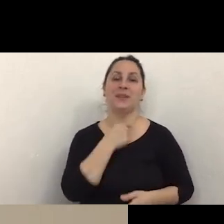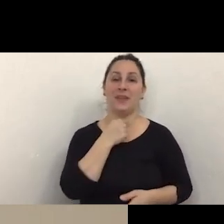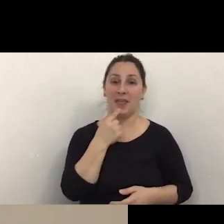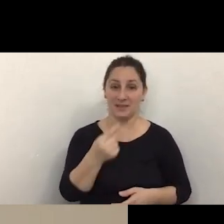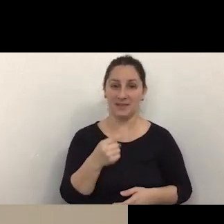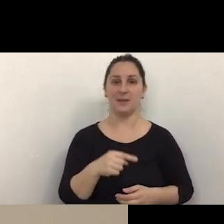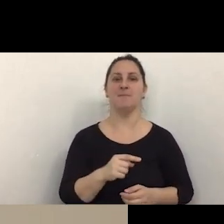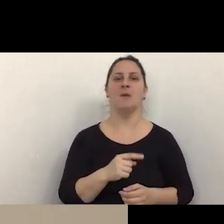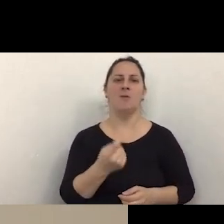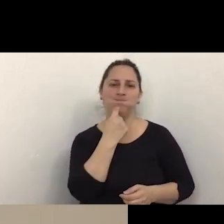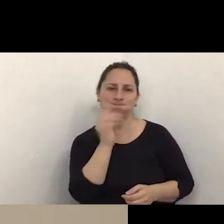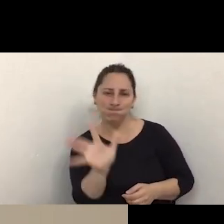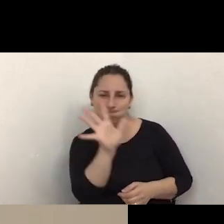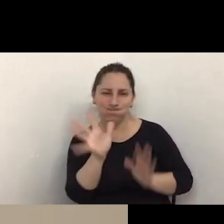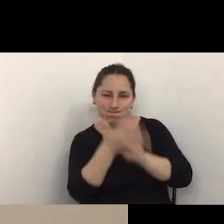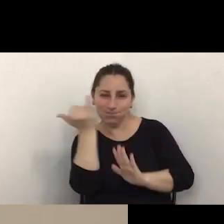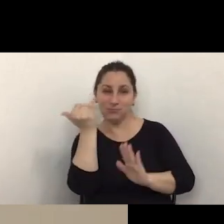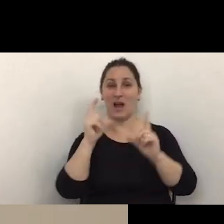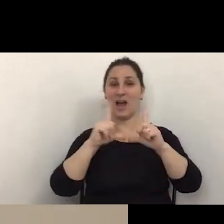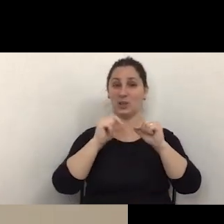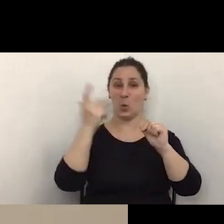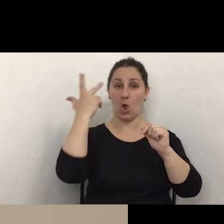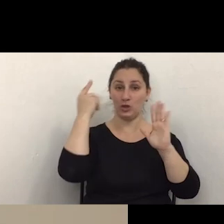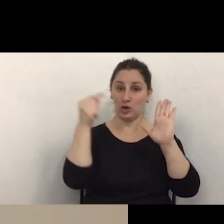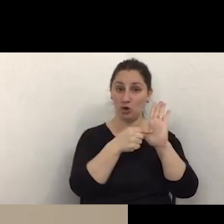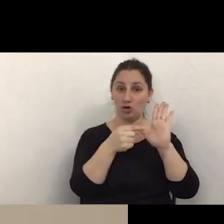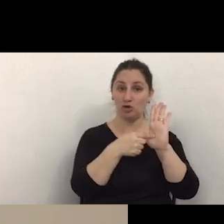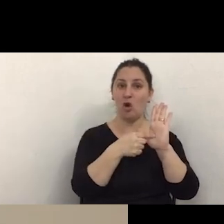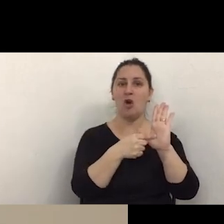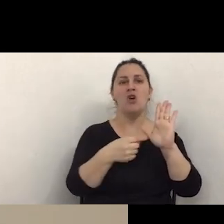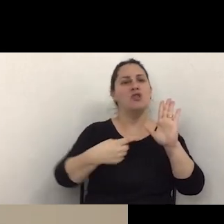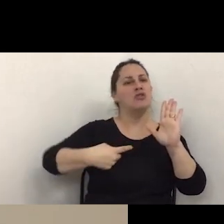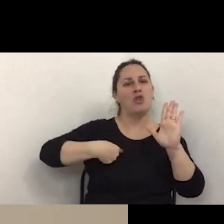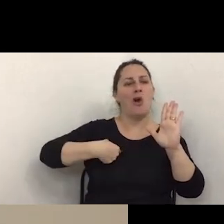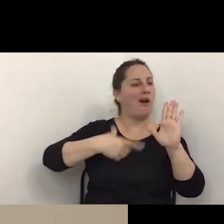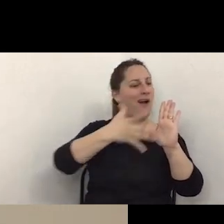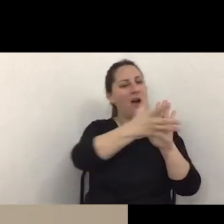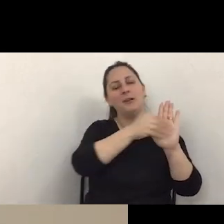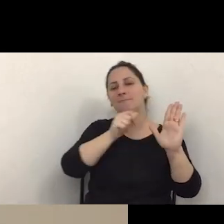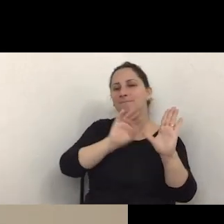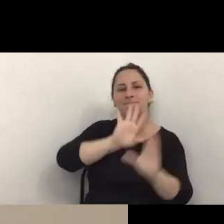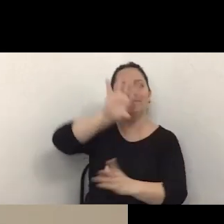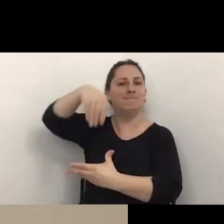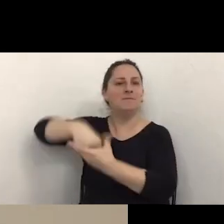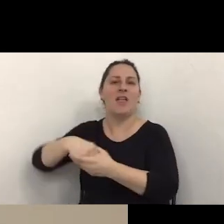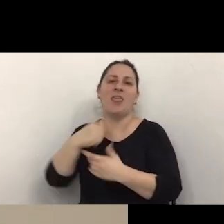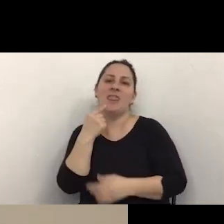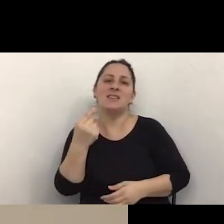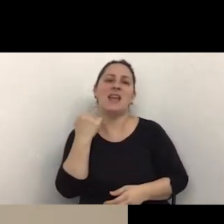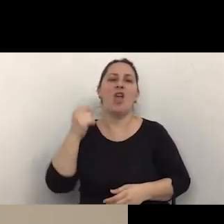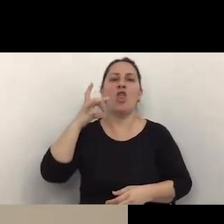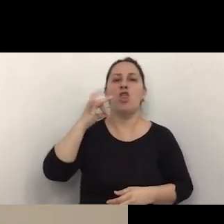las presunciones del artículo 18, yo no las puedo trasladar a decir que hay